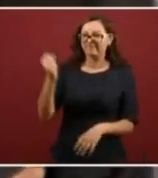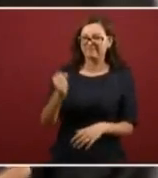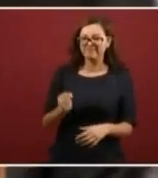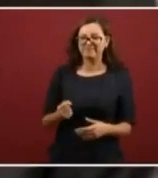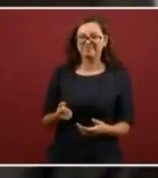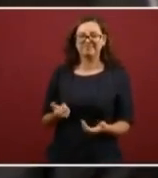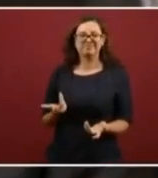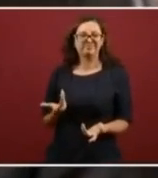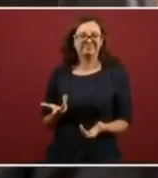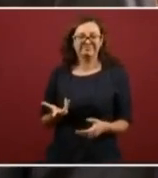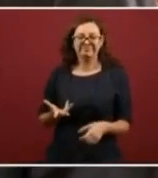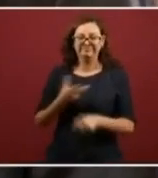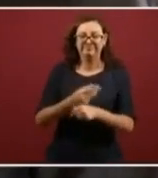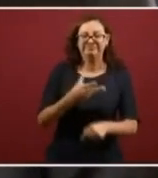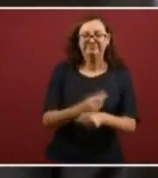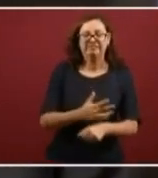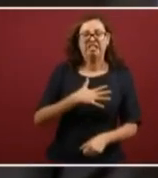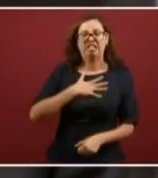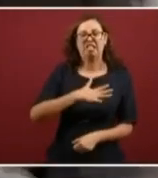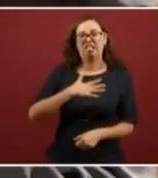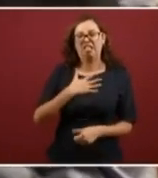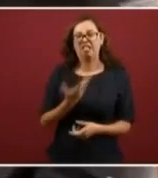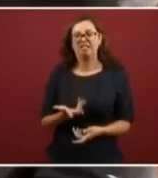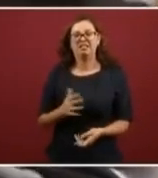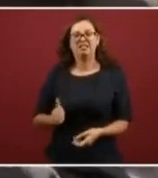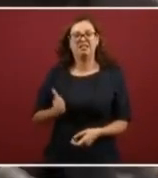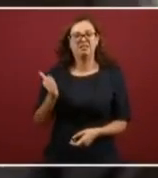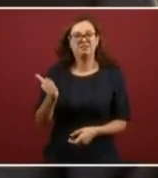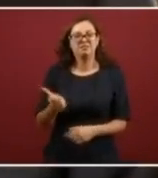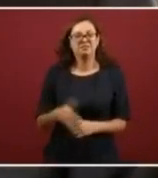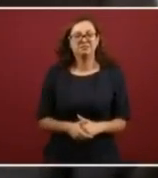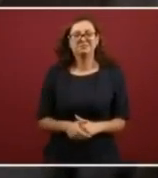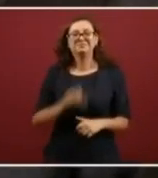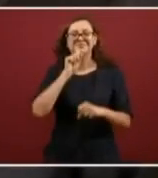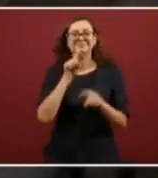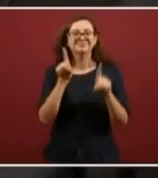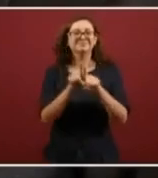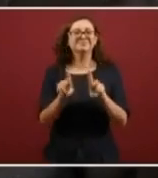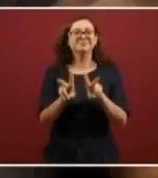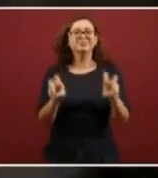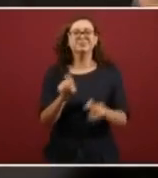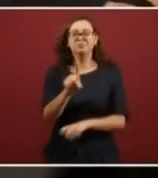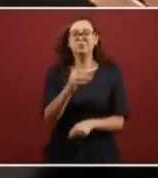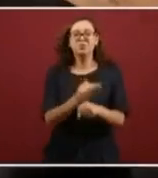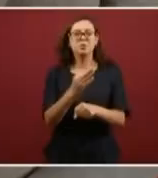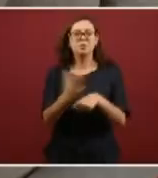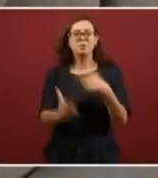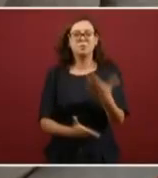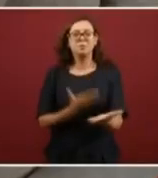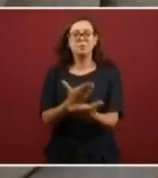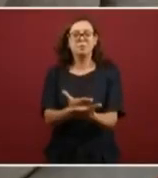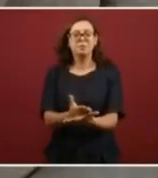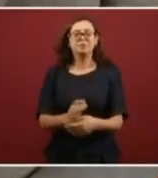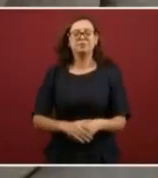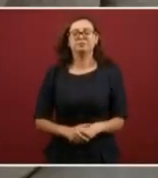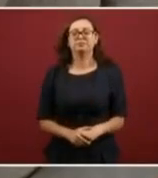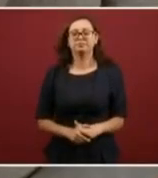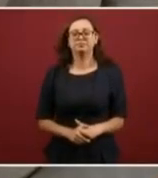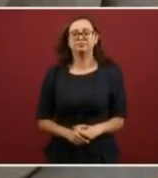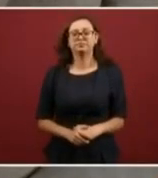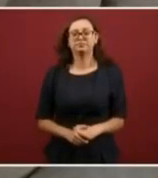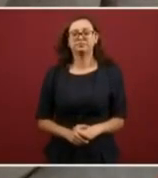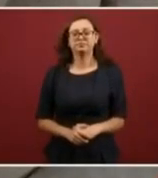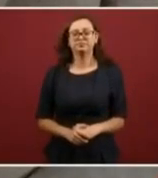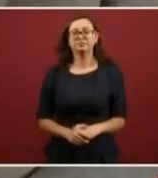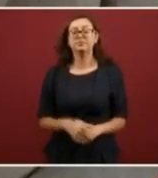para llamarlo de esa manera. Lo mismo en el caso que me estás planteando. O sea, la administración